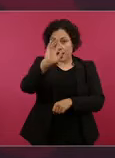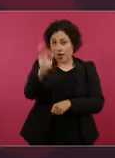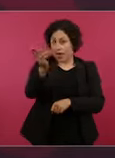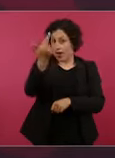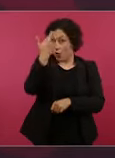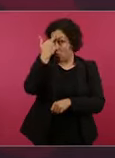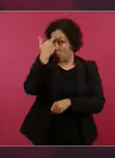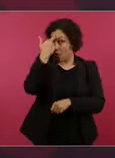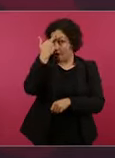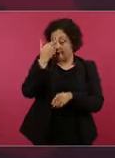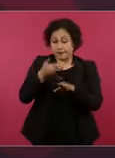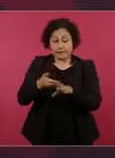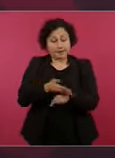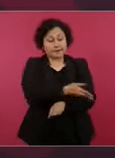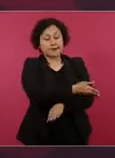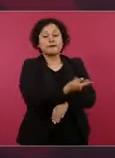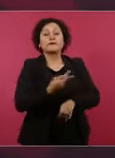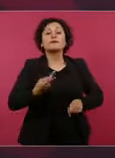en ese entonces.